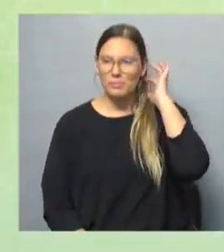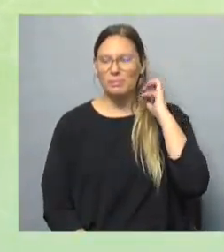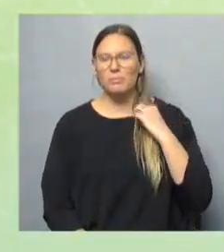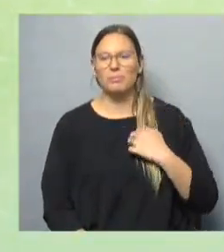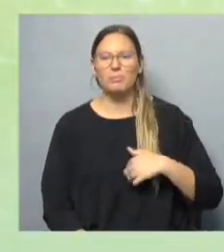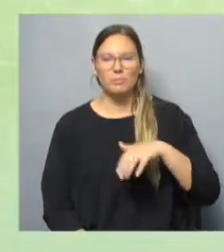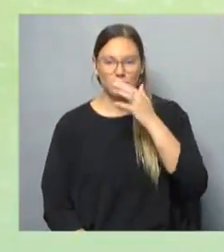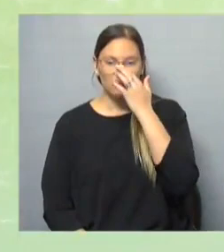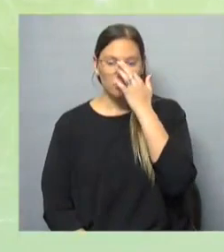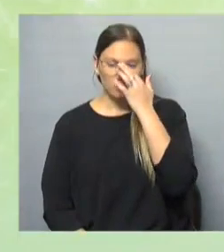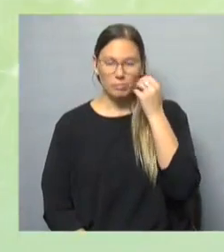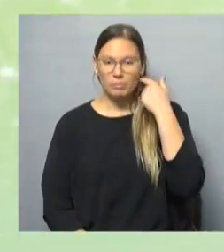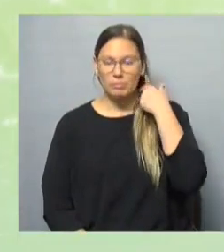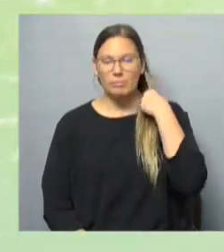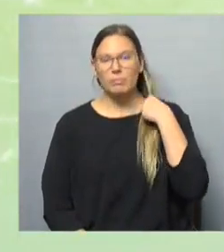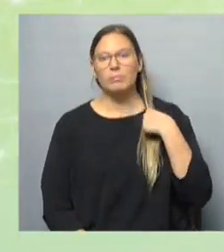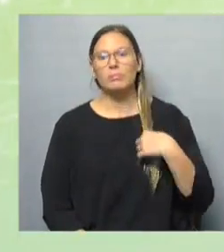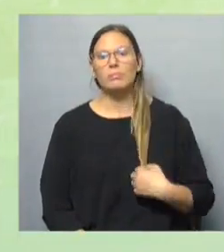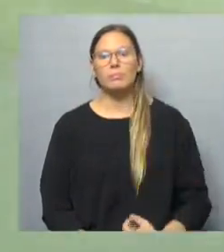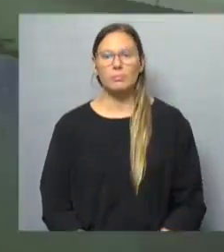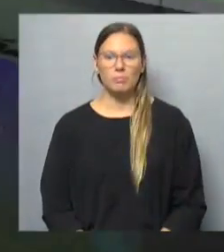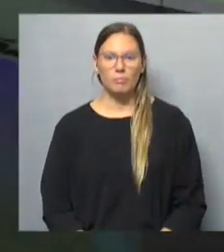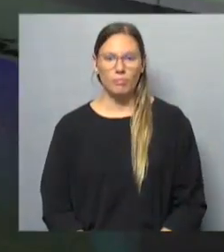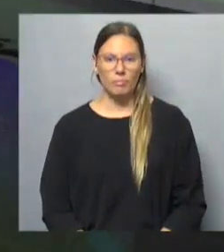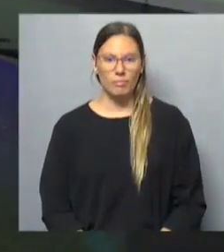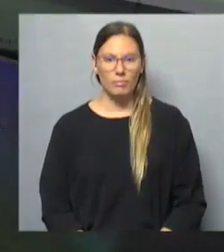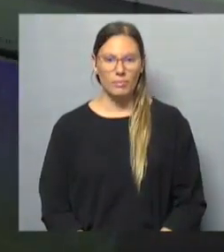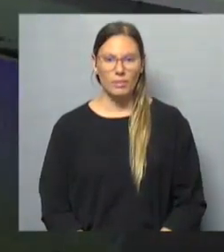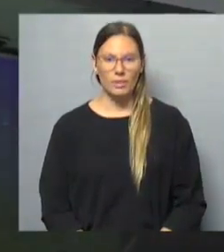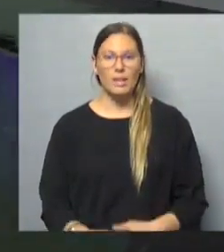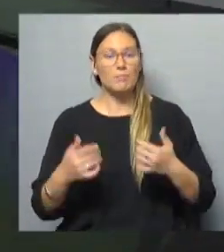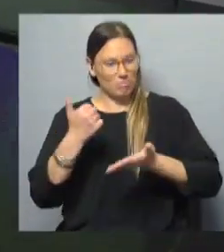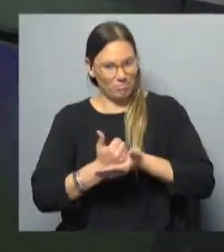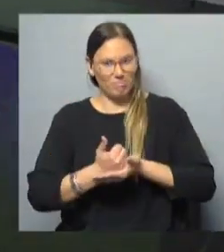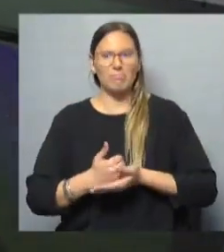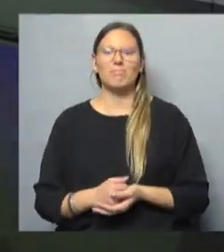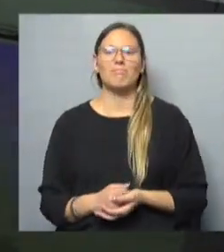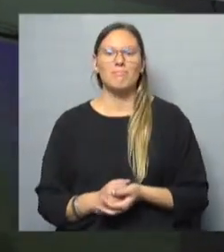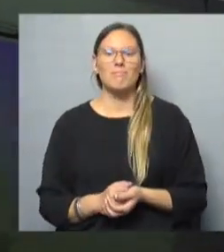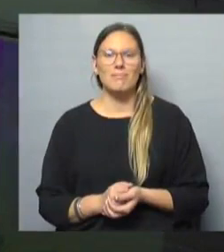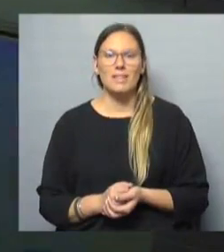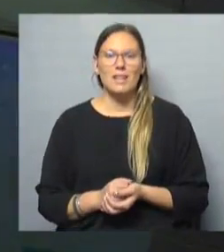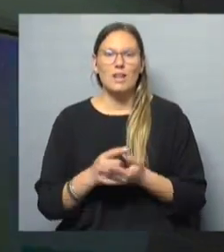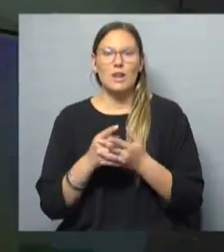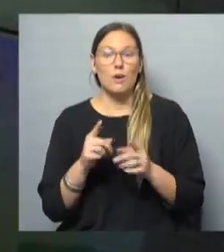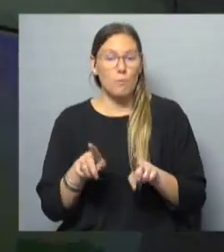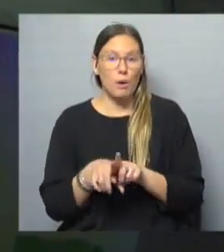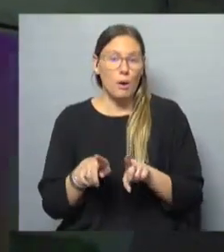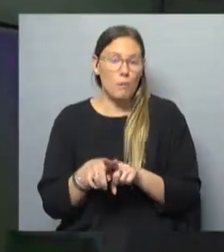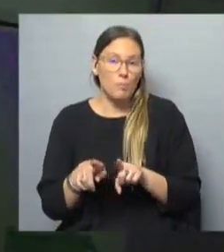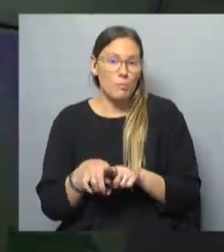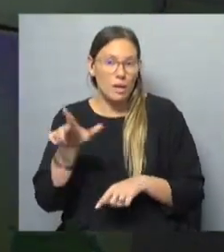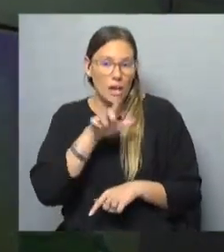Presente. ¿Cómo? imposible. Como en el liceo, como en la